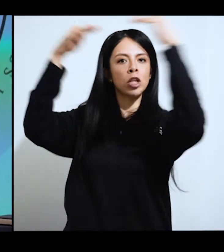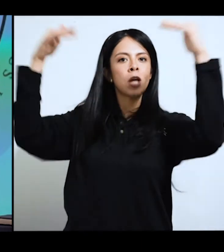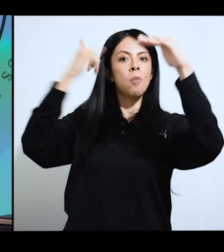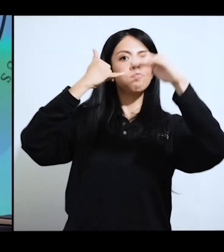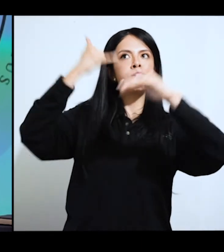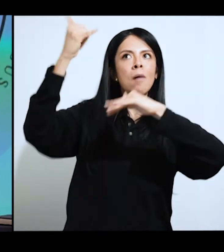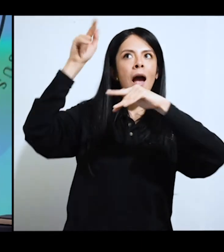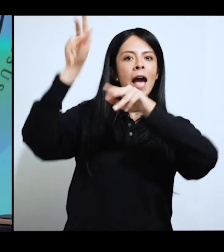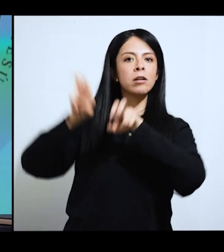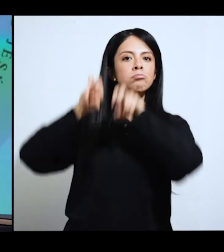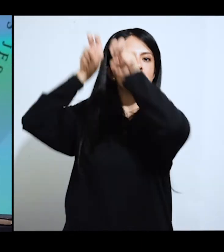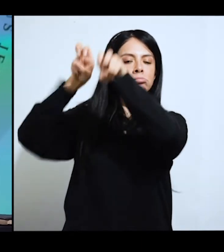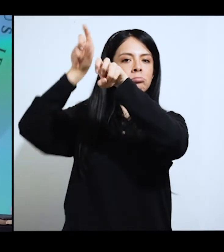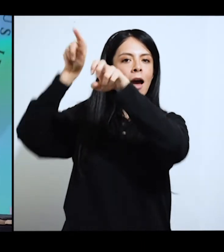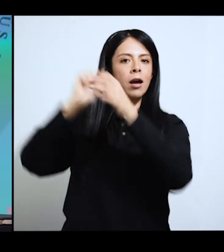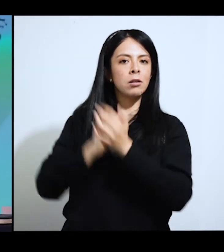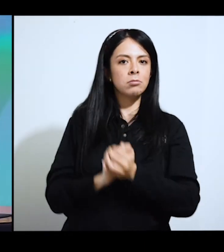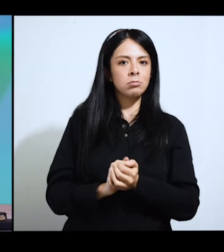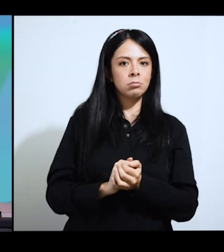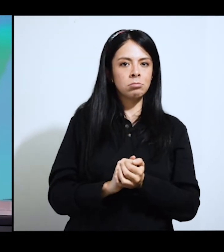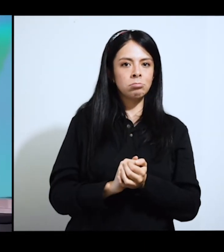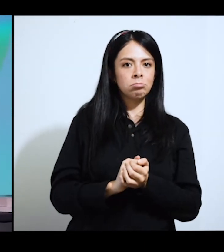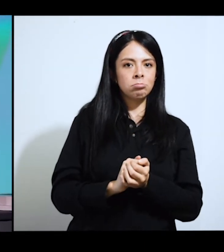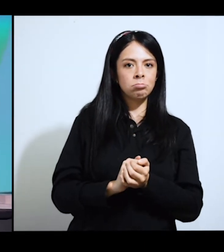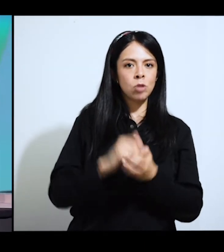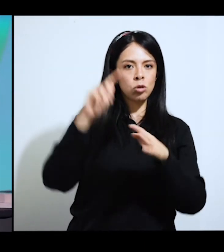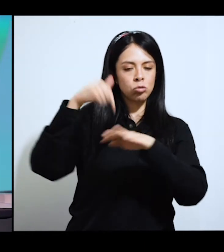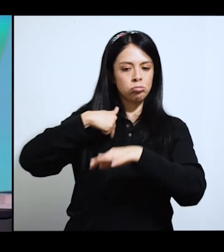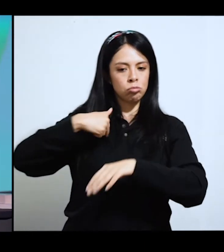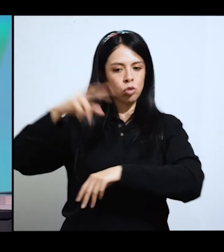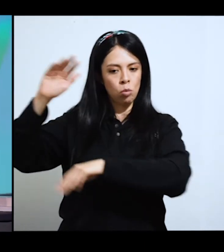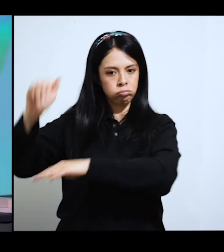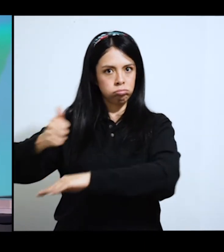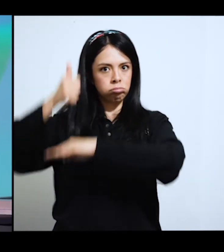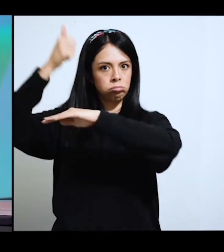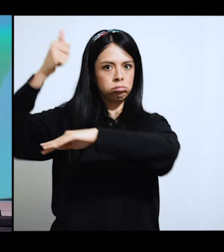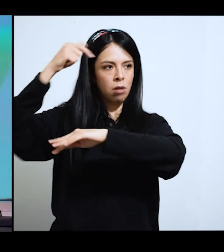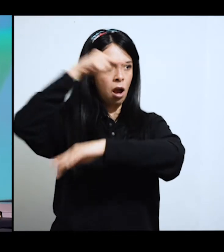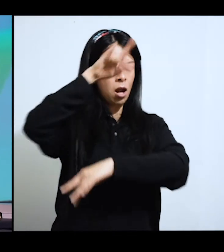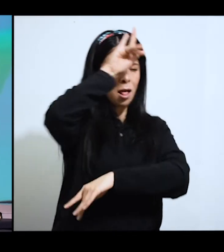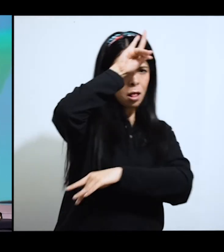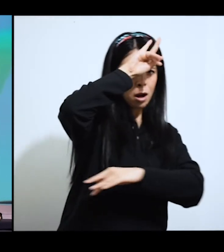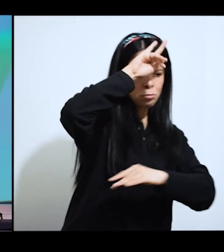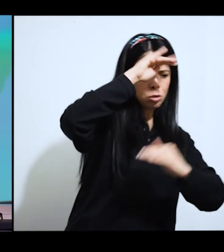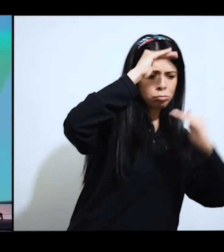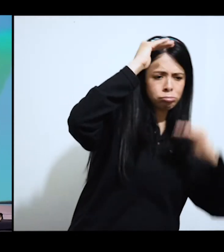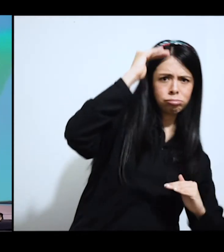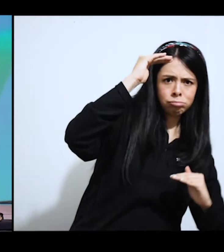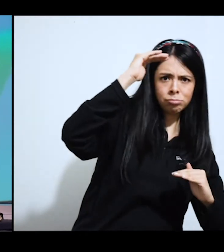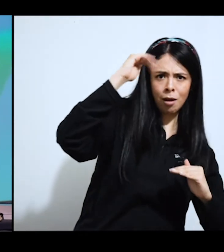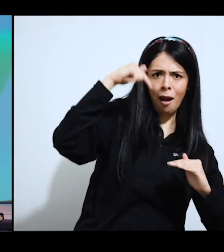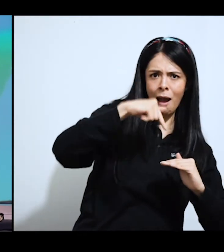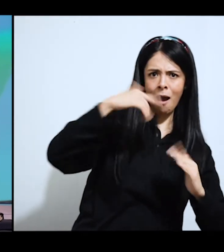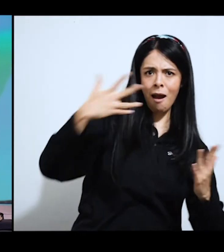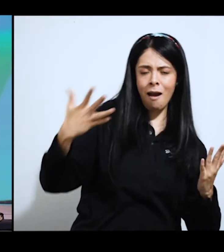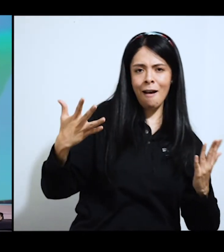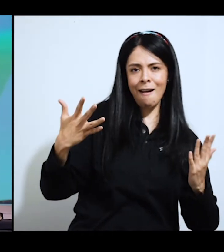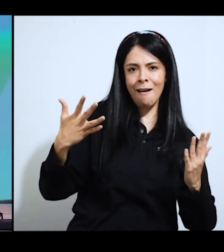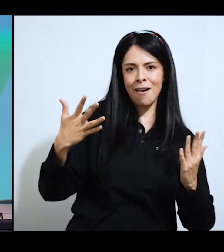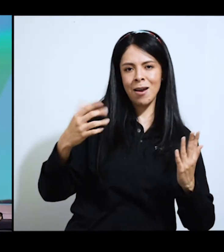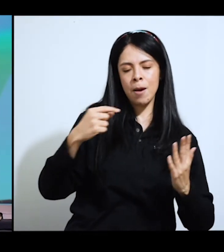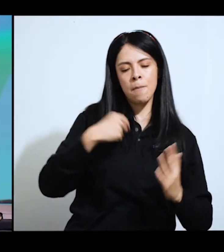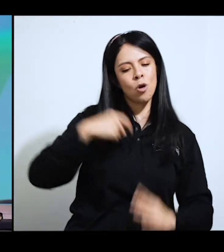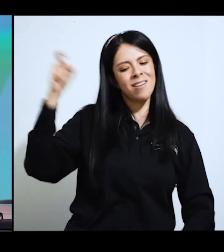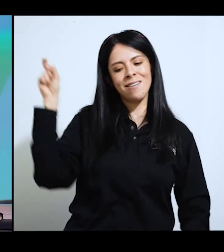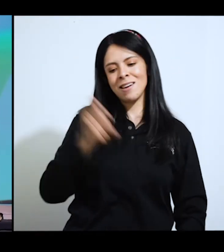demonios, sobre los principados, sobre las potestades. Pero yo tengo que resistir al diablo, como